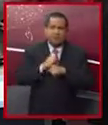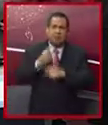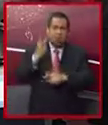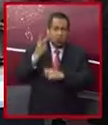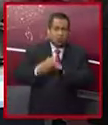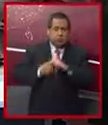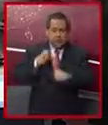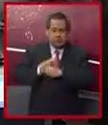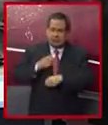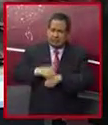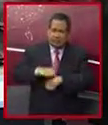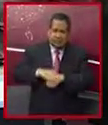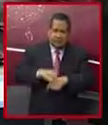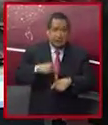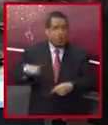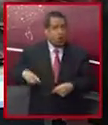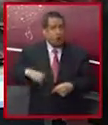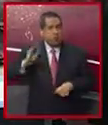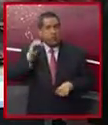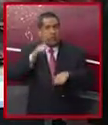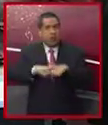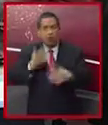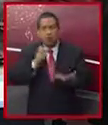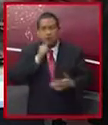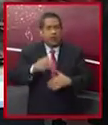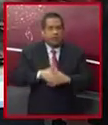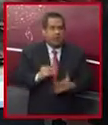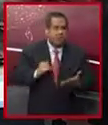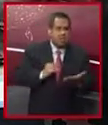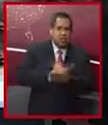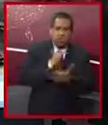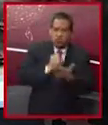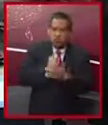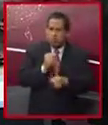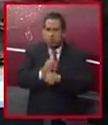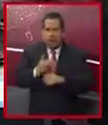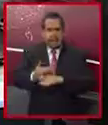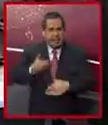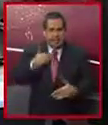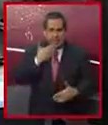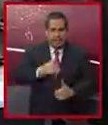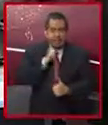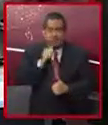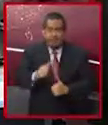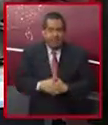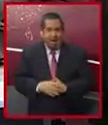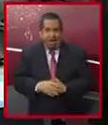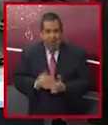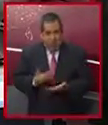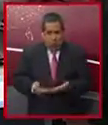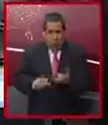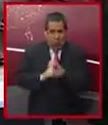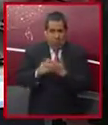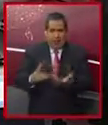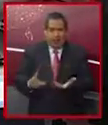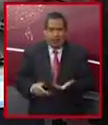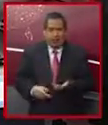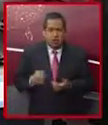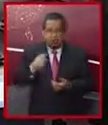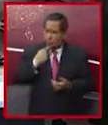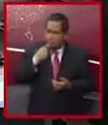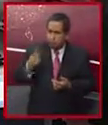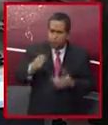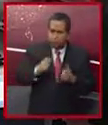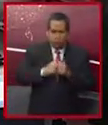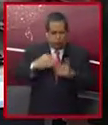2 años, y lo que no hizo el gobierno federal fue tomar decisiones oportunas y adecuadas para evitar que tuviéramos este problema. Digo esto